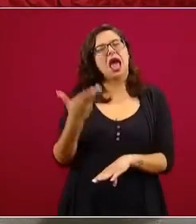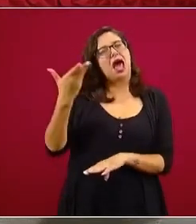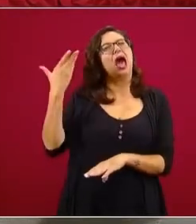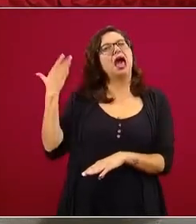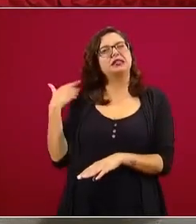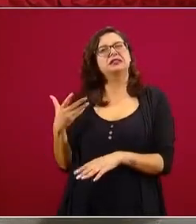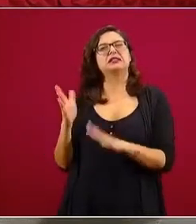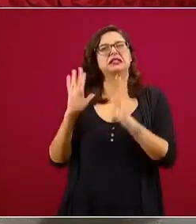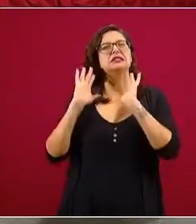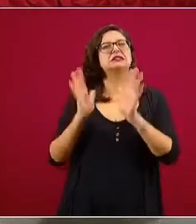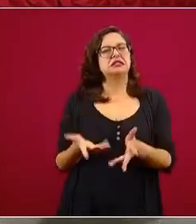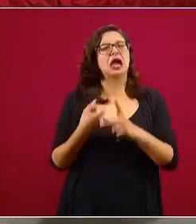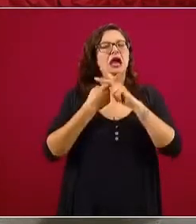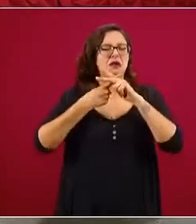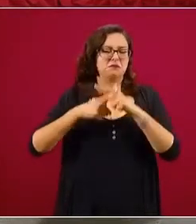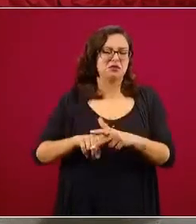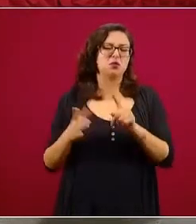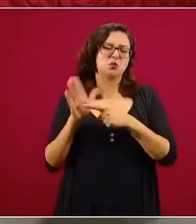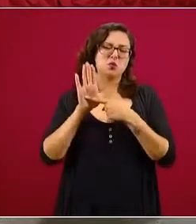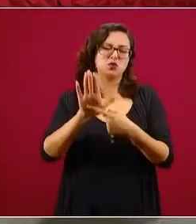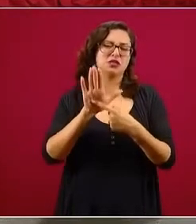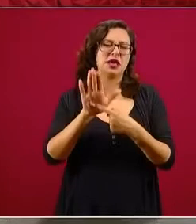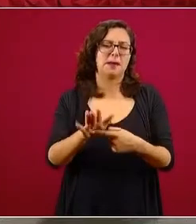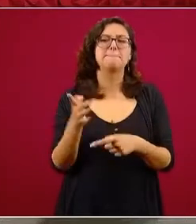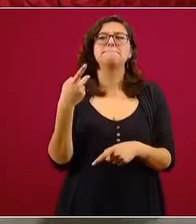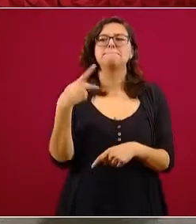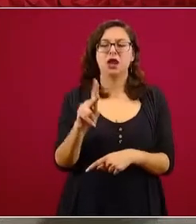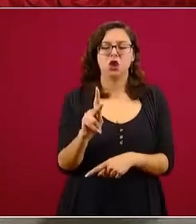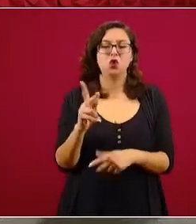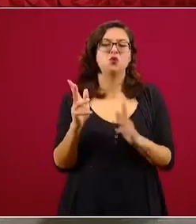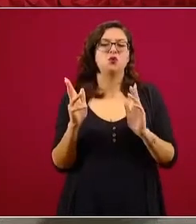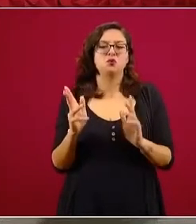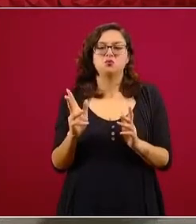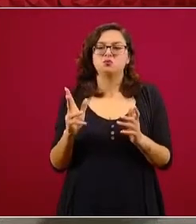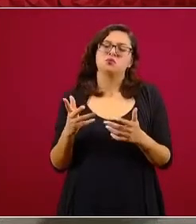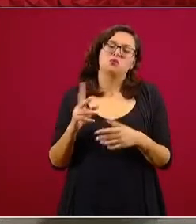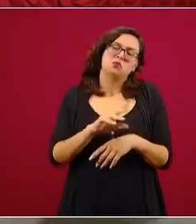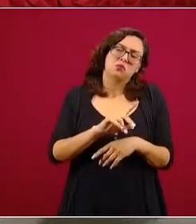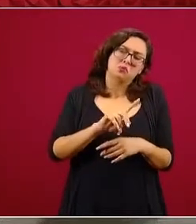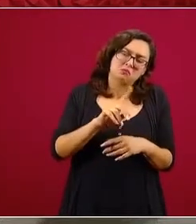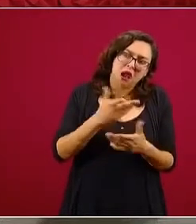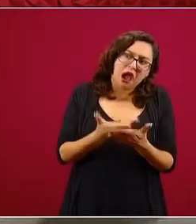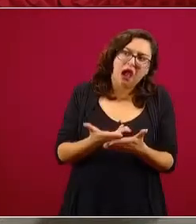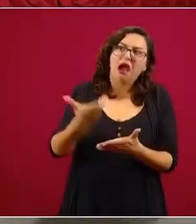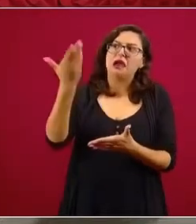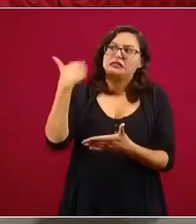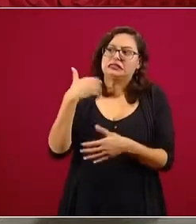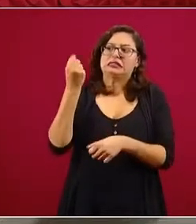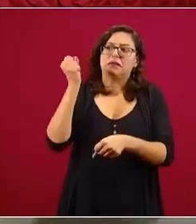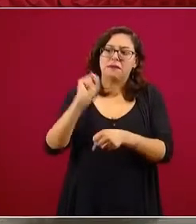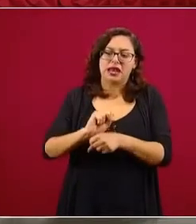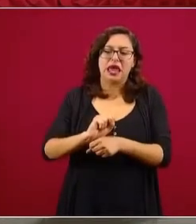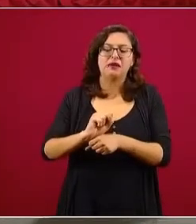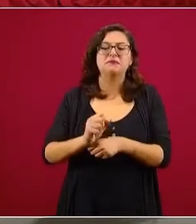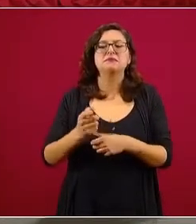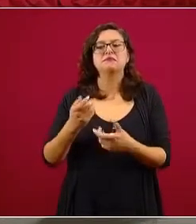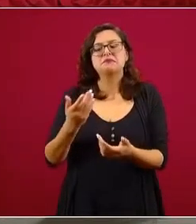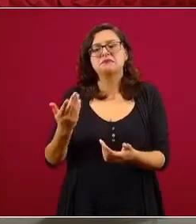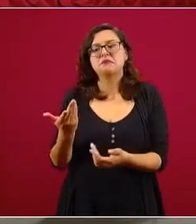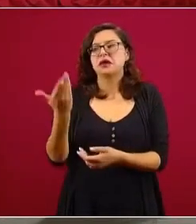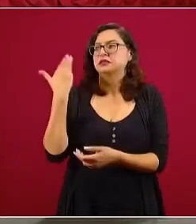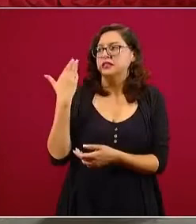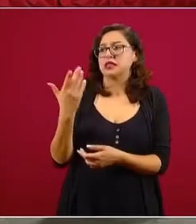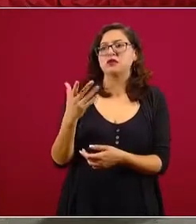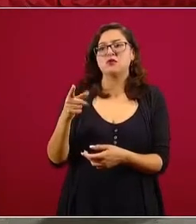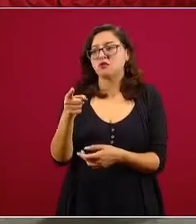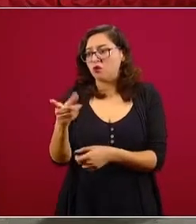semanas previas a mediados de la pandemia, y que la semana pasada precisamente uno de sus compañeros nos pidió actualizar, que es precisamente